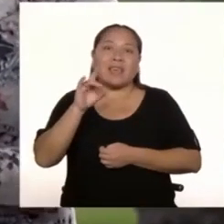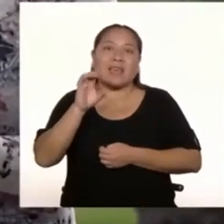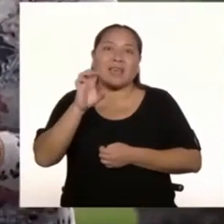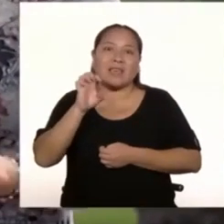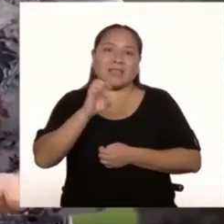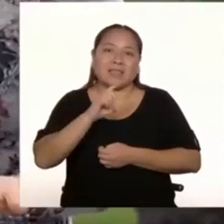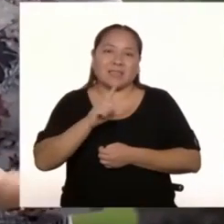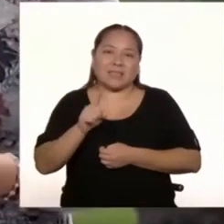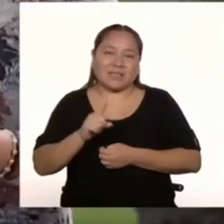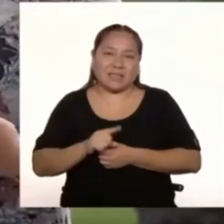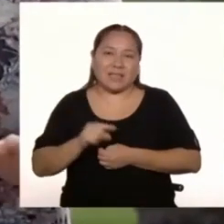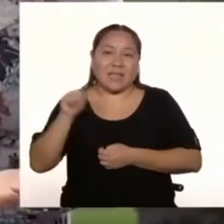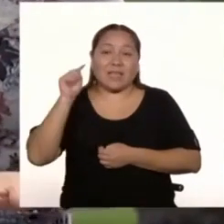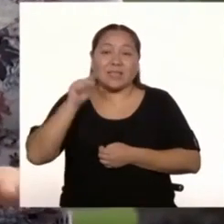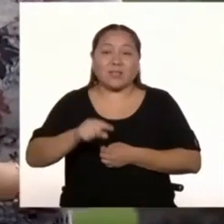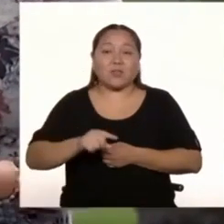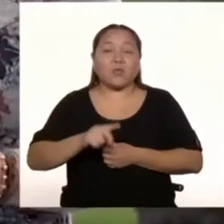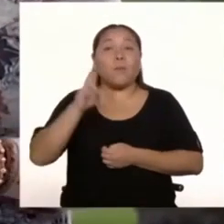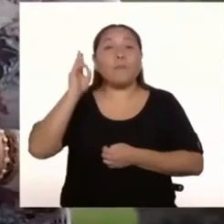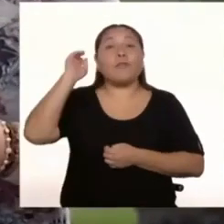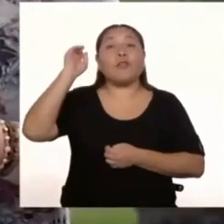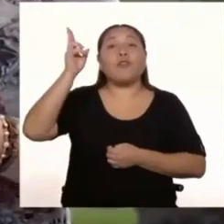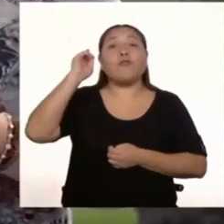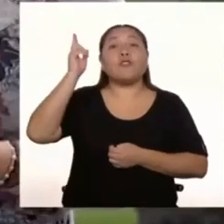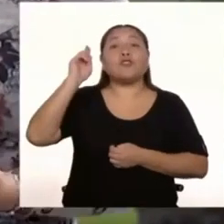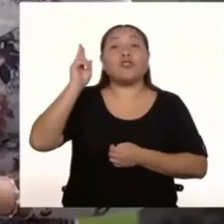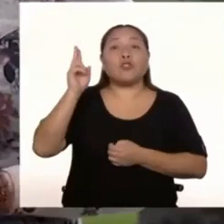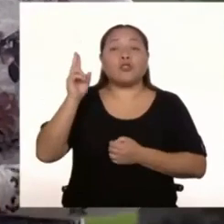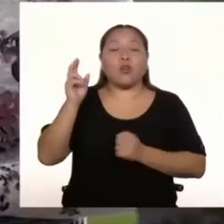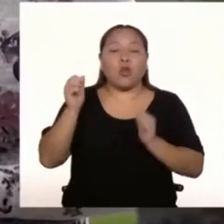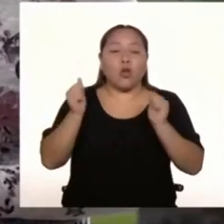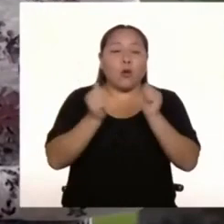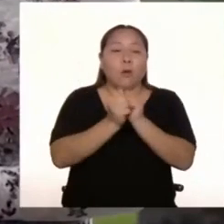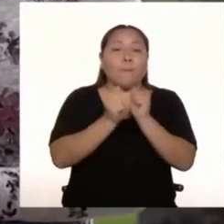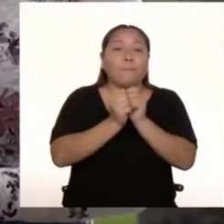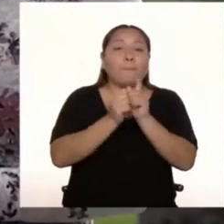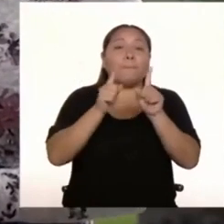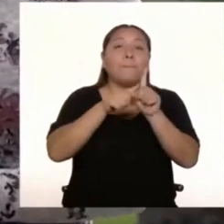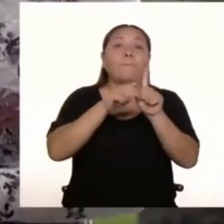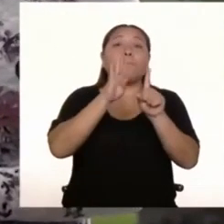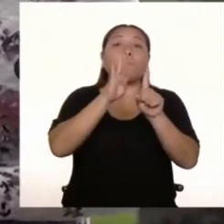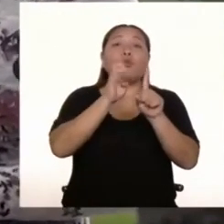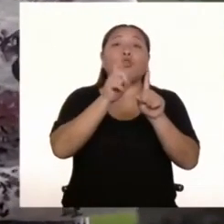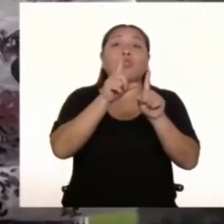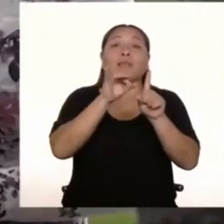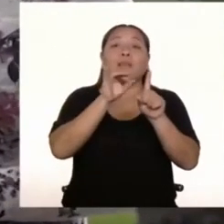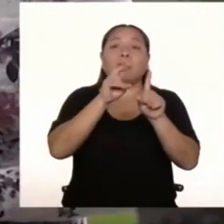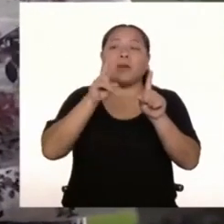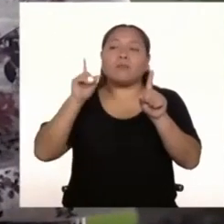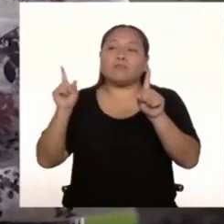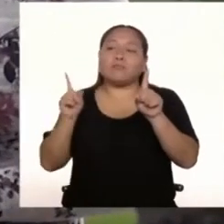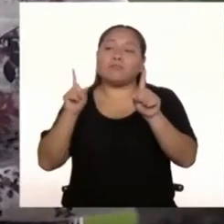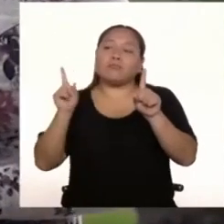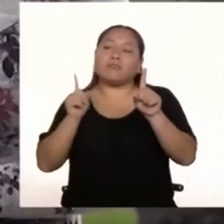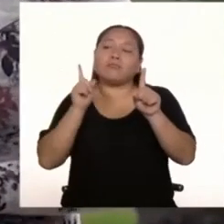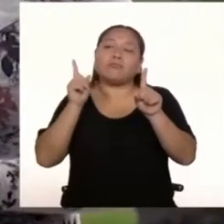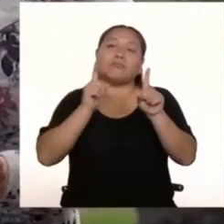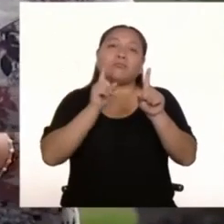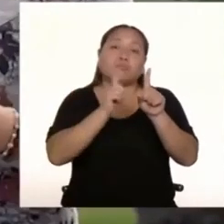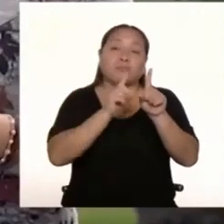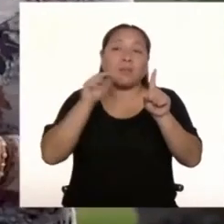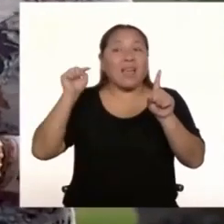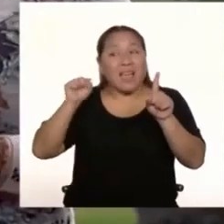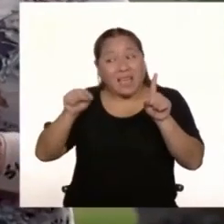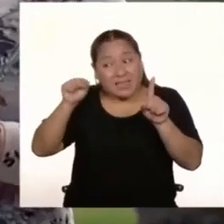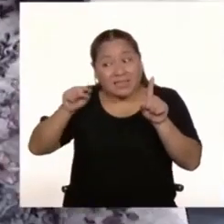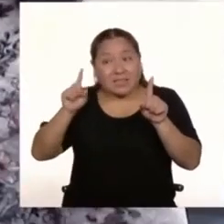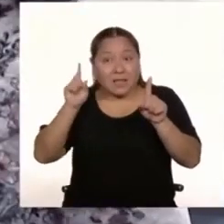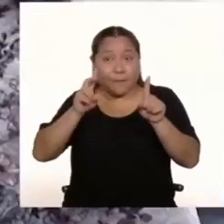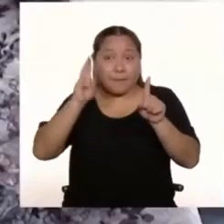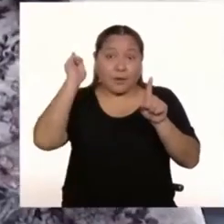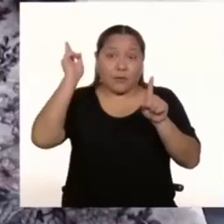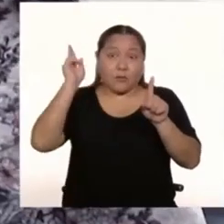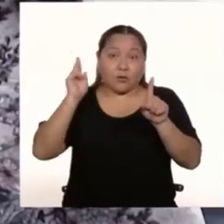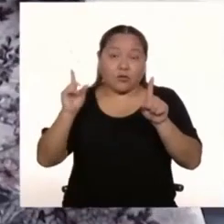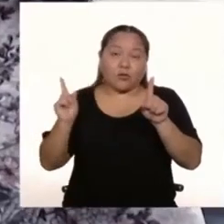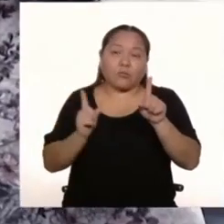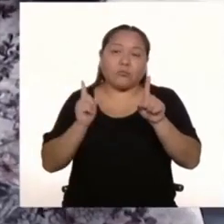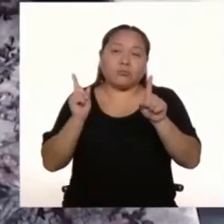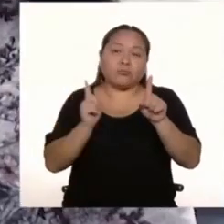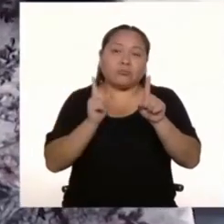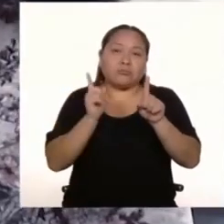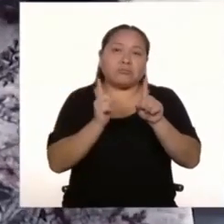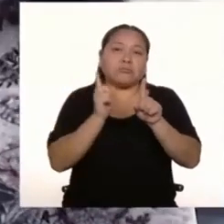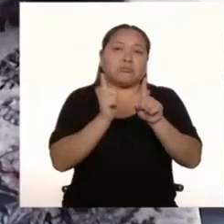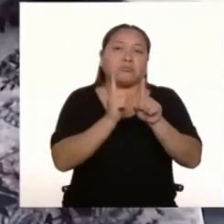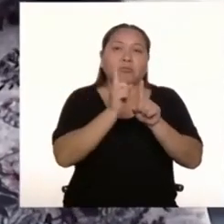que vino acompañando a Bolívar, había tenido mucha influencia en la formación de Simón Bolívar, y este educador